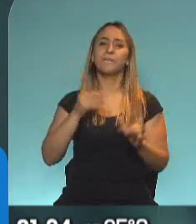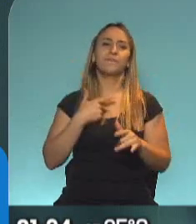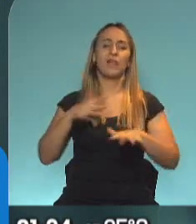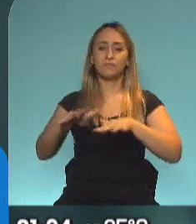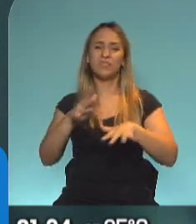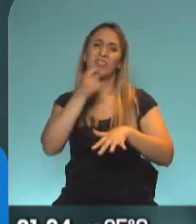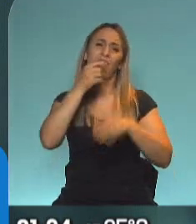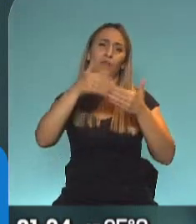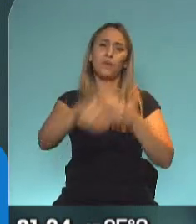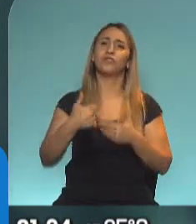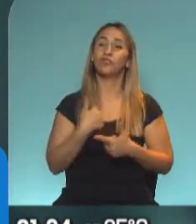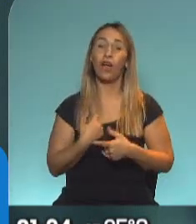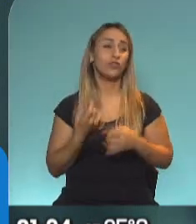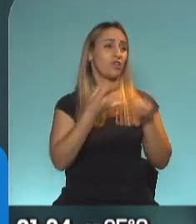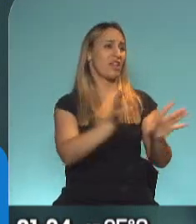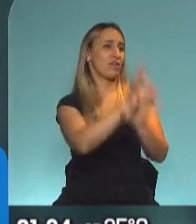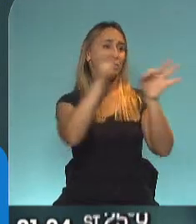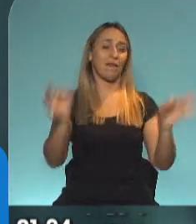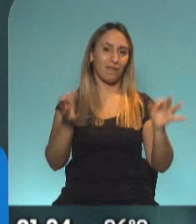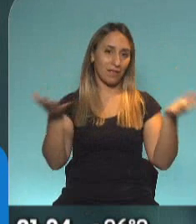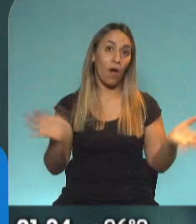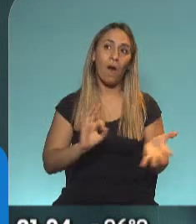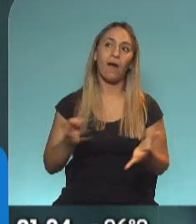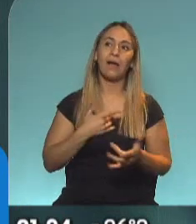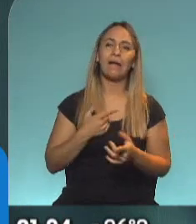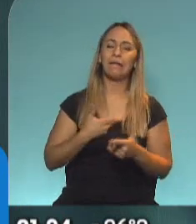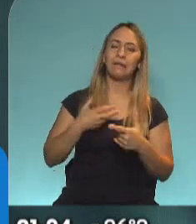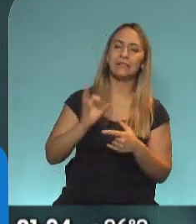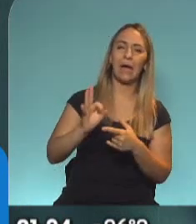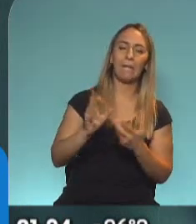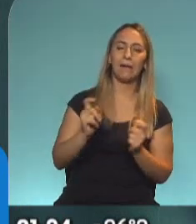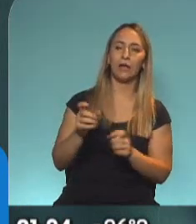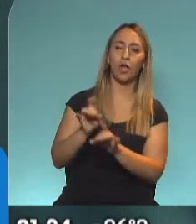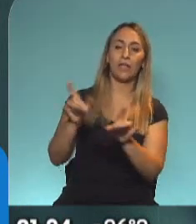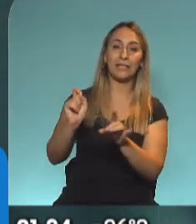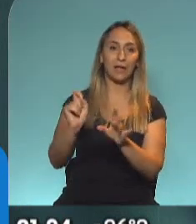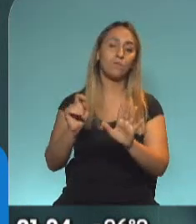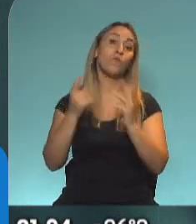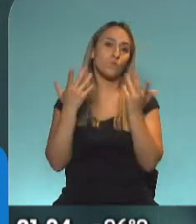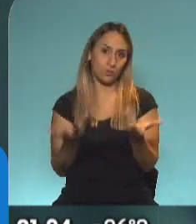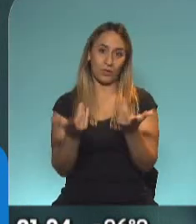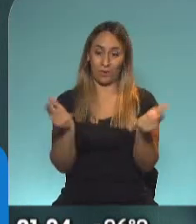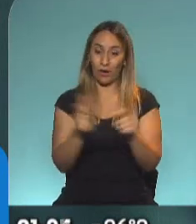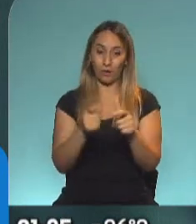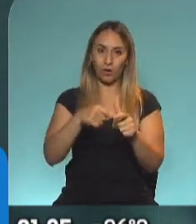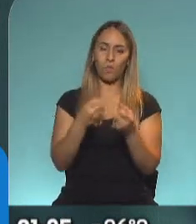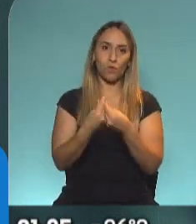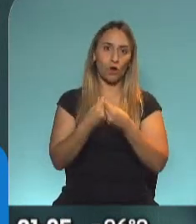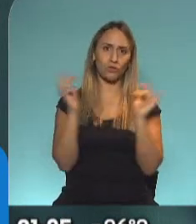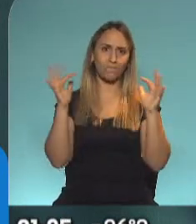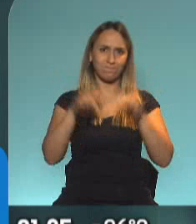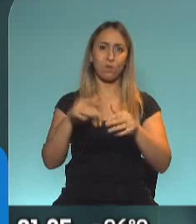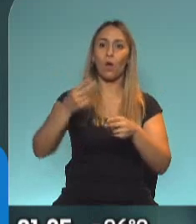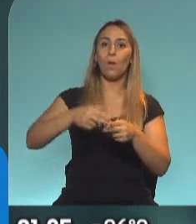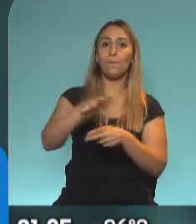vamos a contagiar a nadie. ¿Quién puede saber quién está contagiando? ¿Quién puede saber? Por supuesto que usted en una reunión así, de multitudinaria, en una